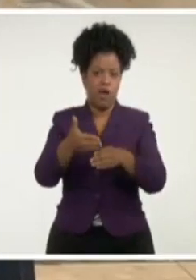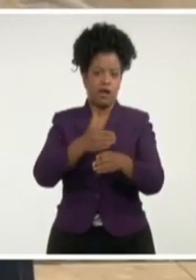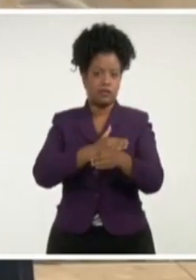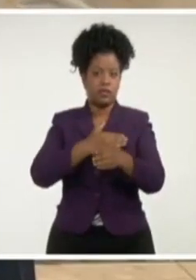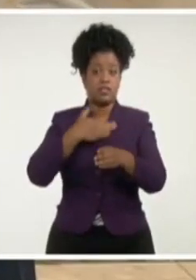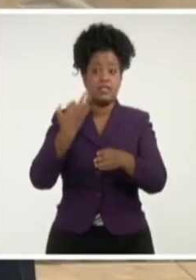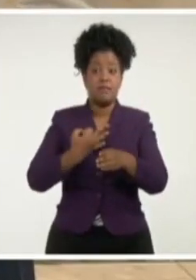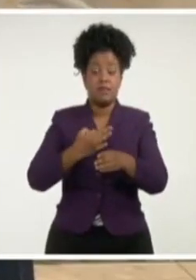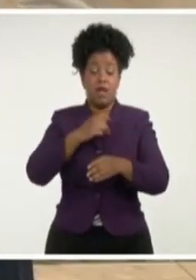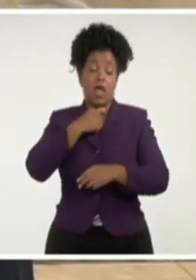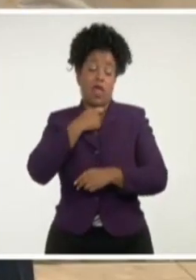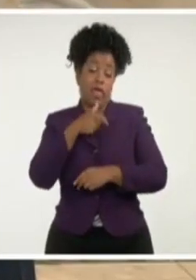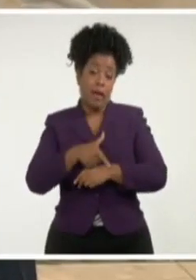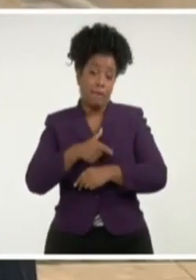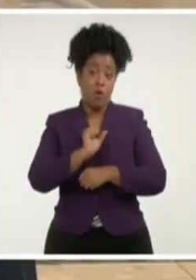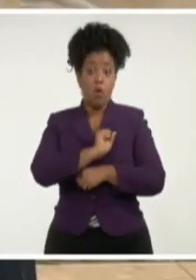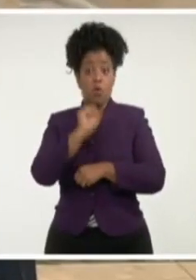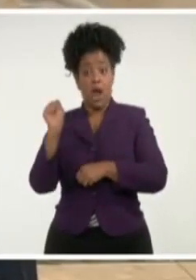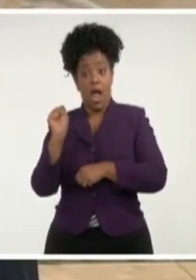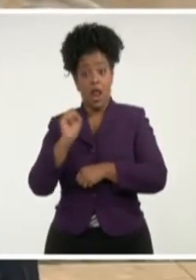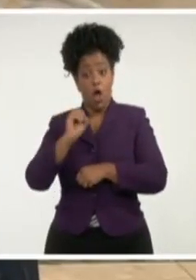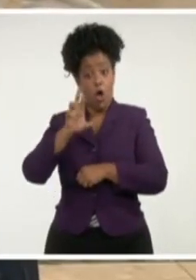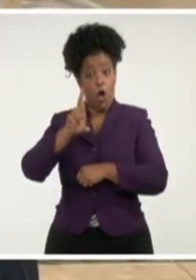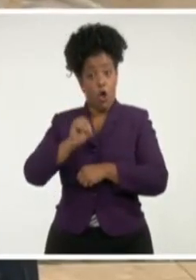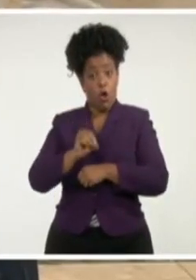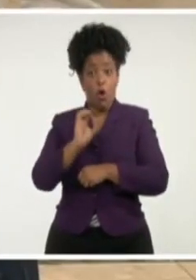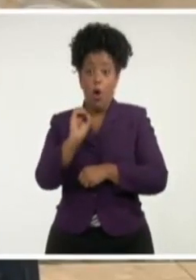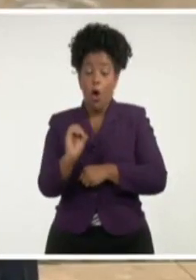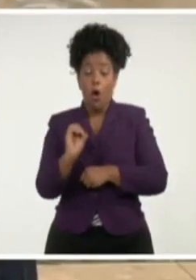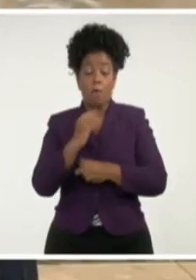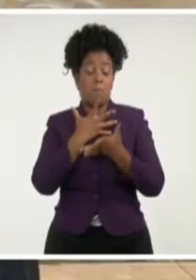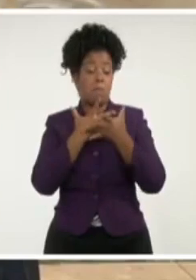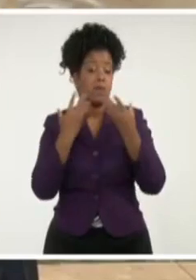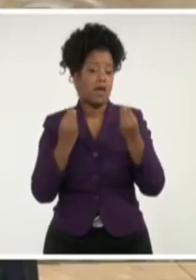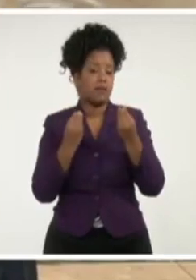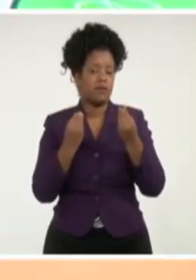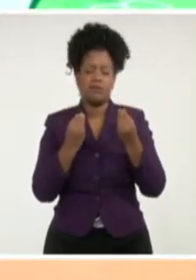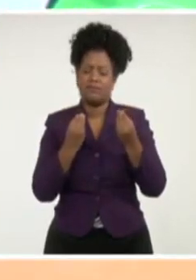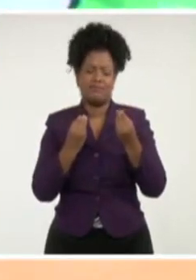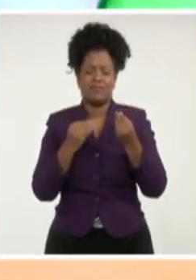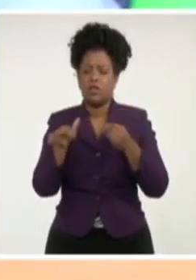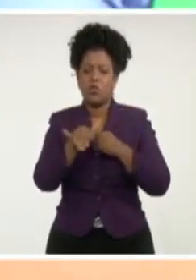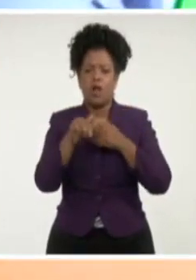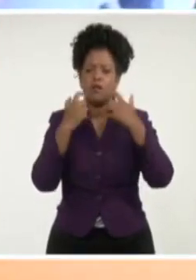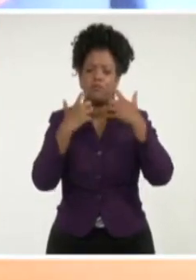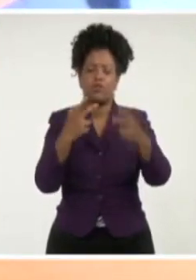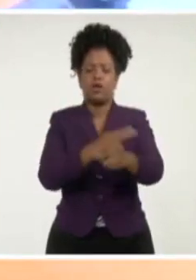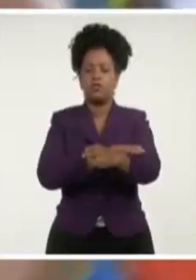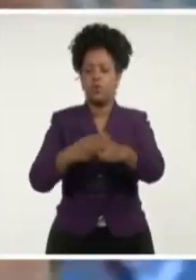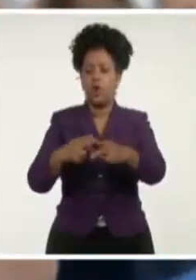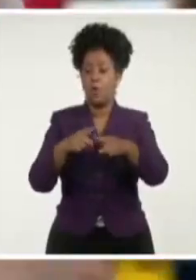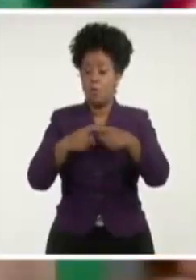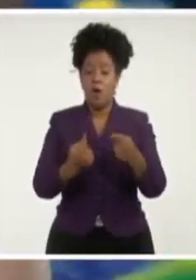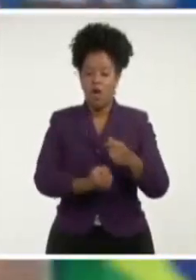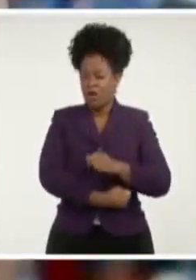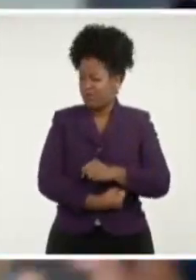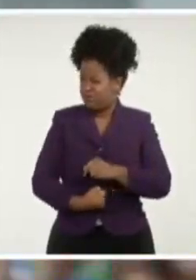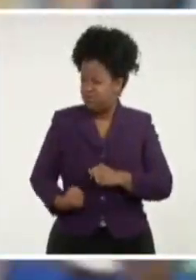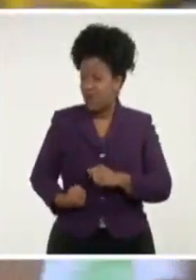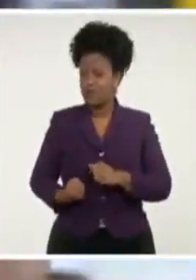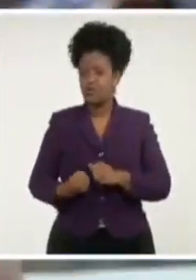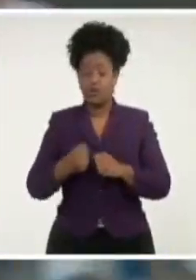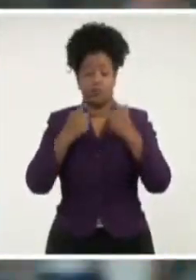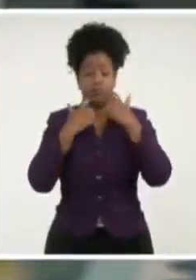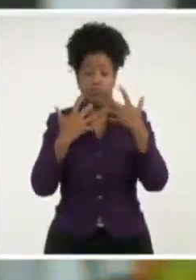gane o pierda su medalla de oro, es un momento histórico por su sacrificio y por lo que él ha representado para la lucha. Porque estamos hablando de un atleta que